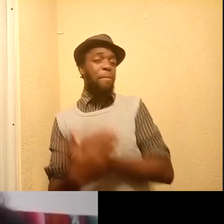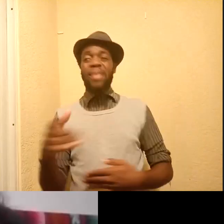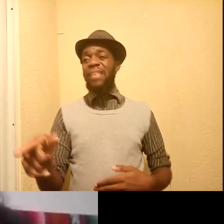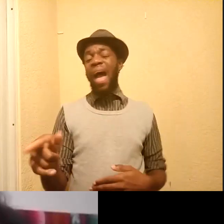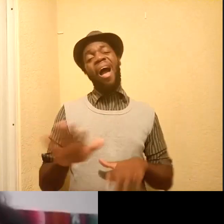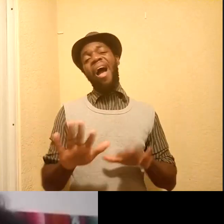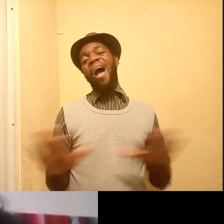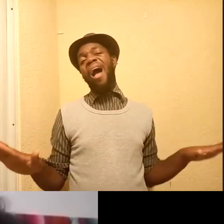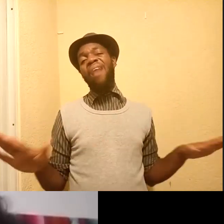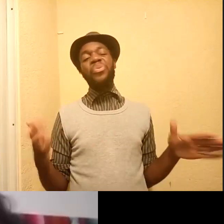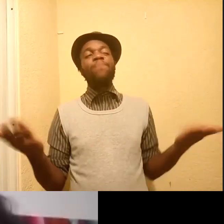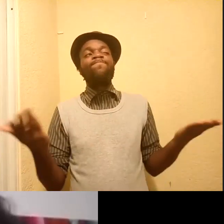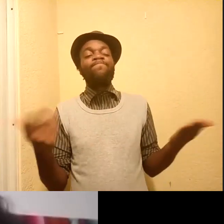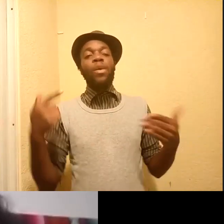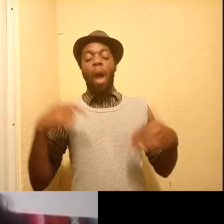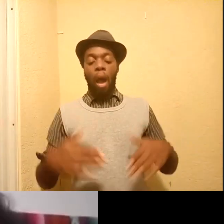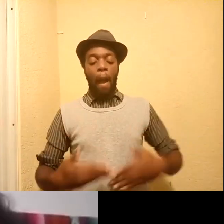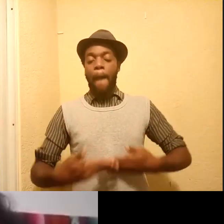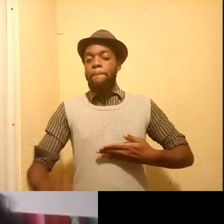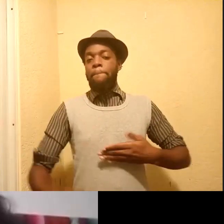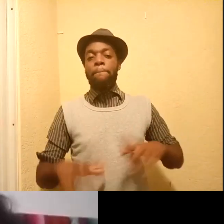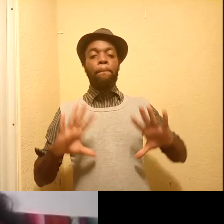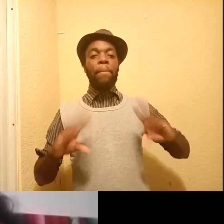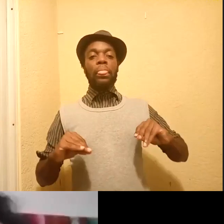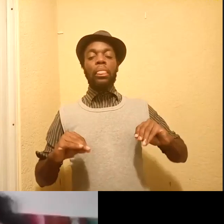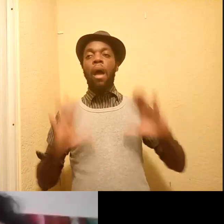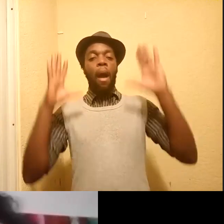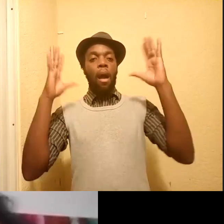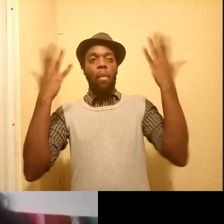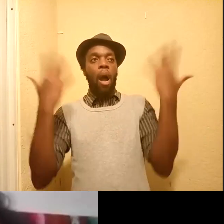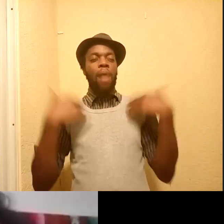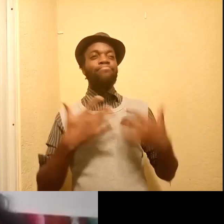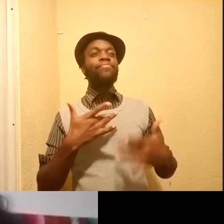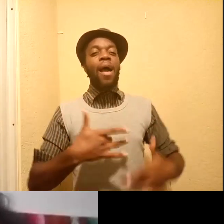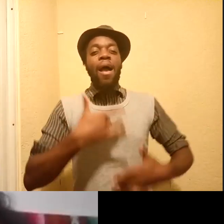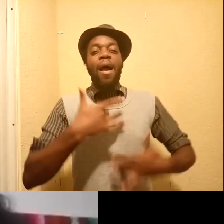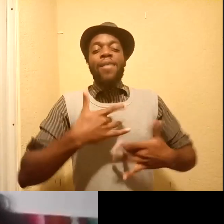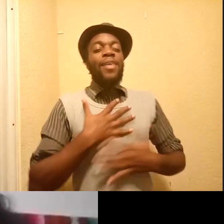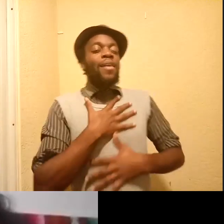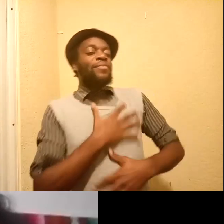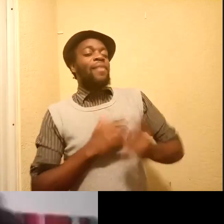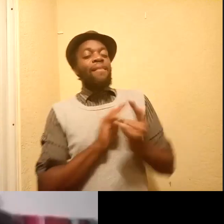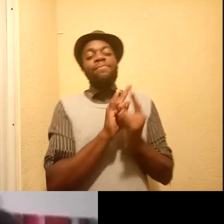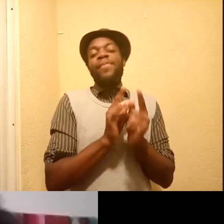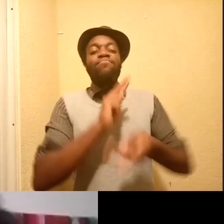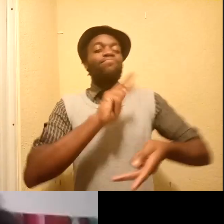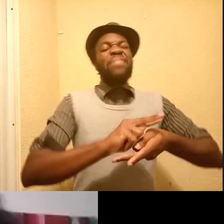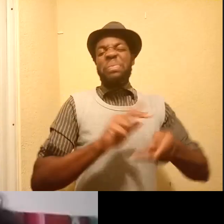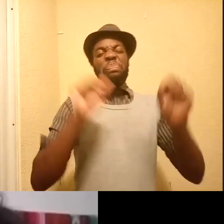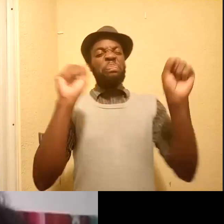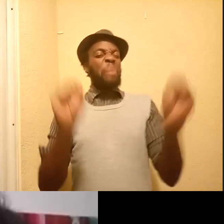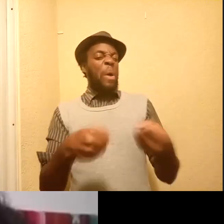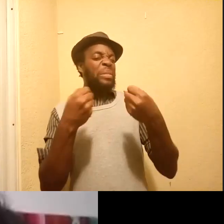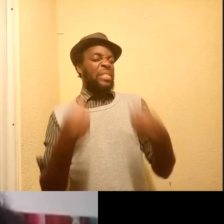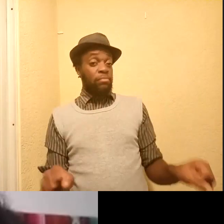una sexualidad placentera, plena, ni de una vida sexual activa. Y sabemos también